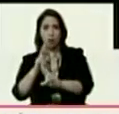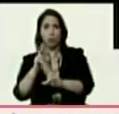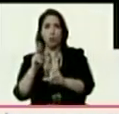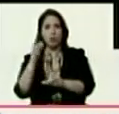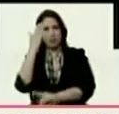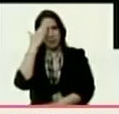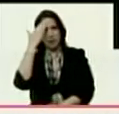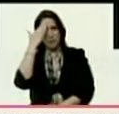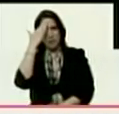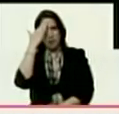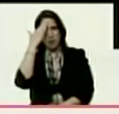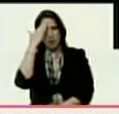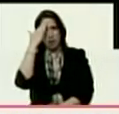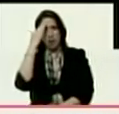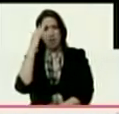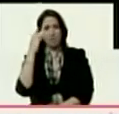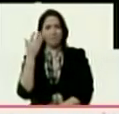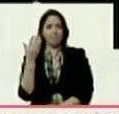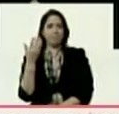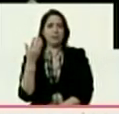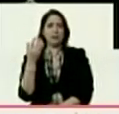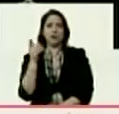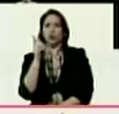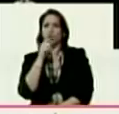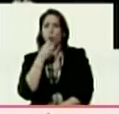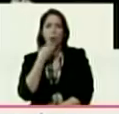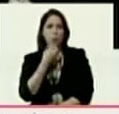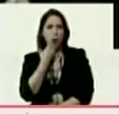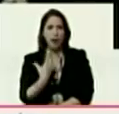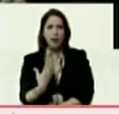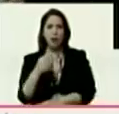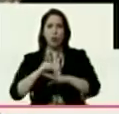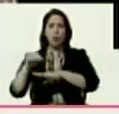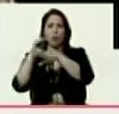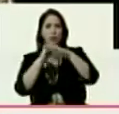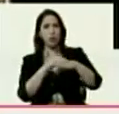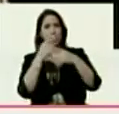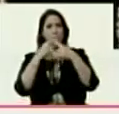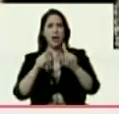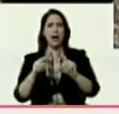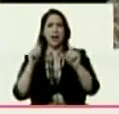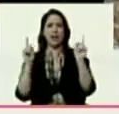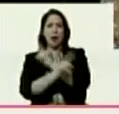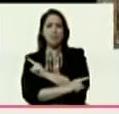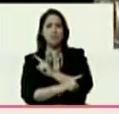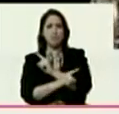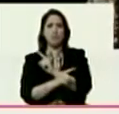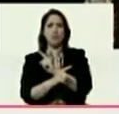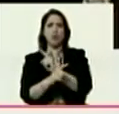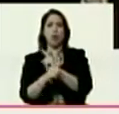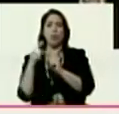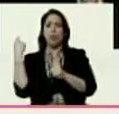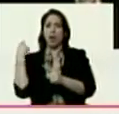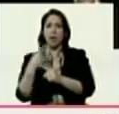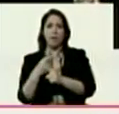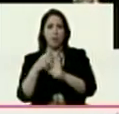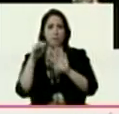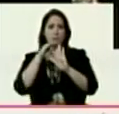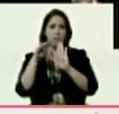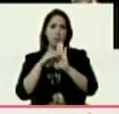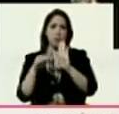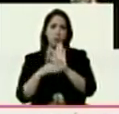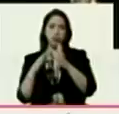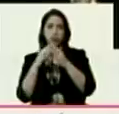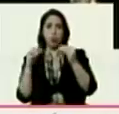saber, la inadecuada convocatoria para dicho proceso de reforma, que debe cumplir con todas las formalidades